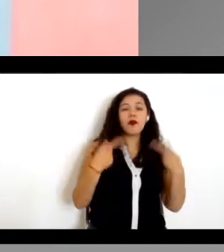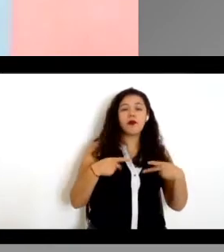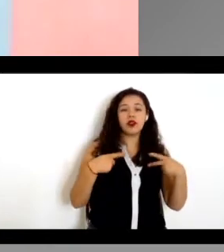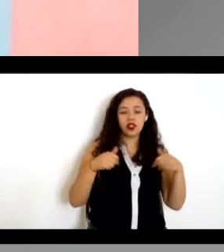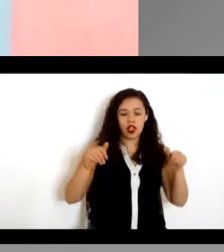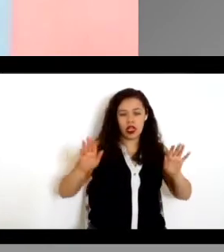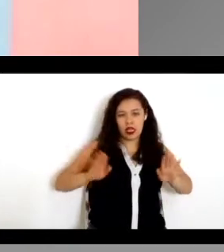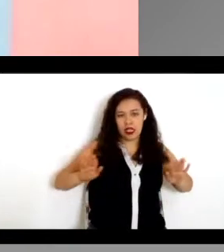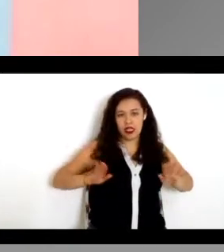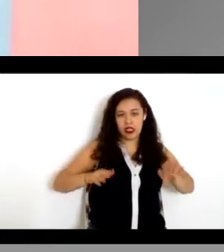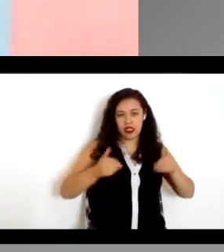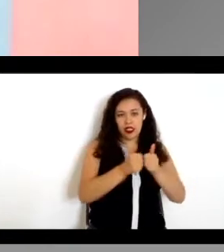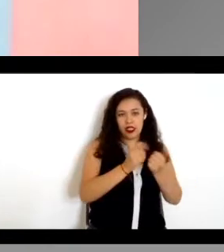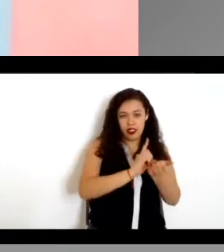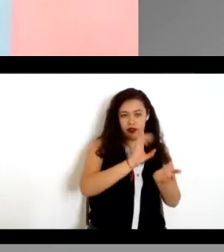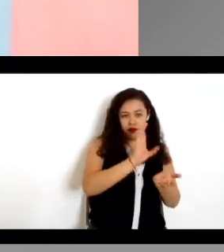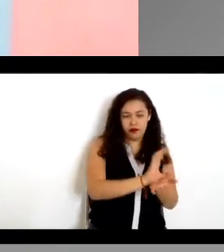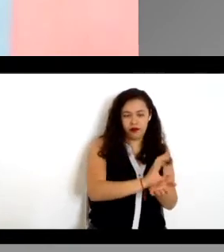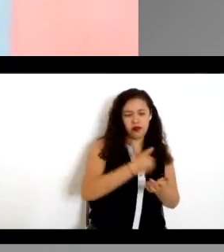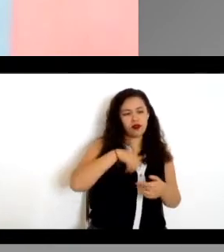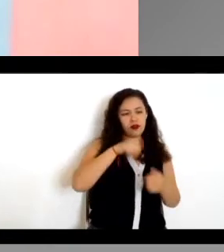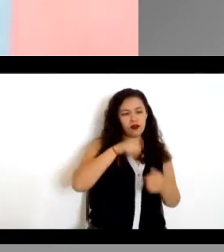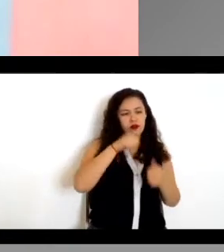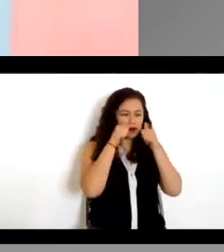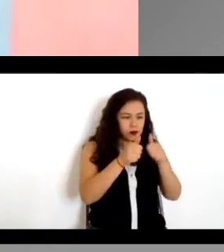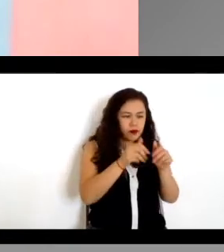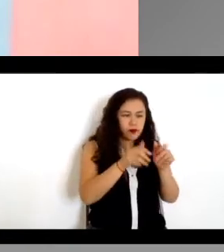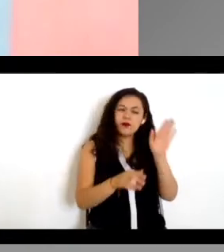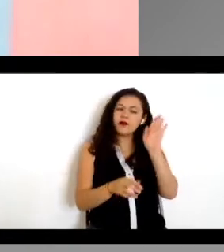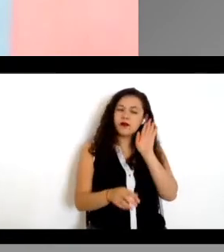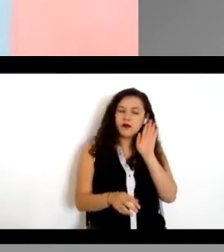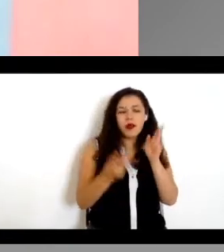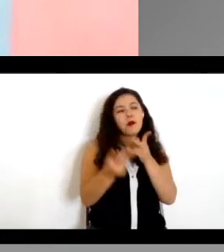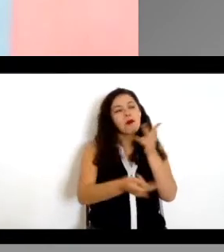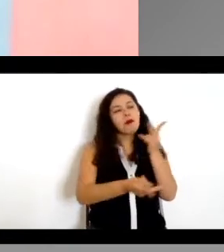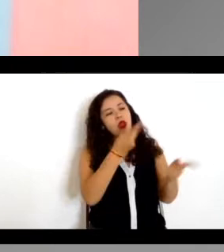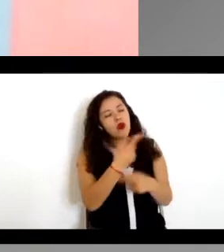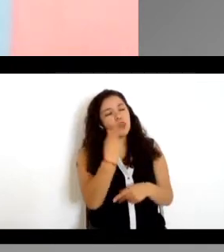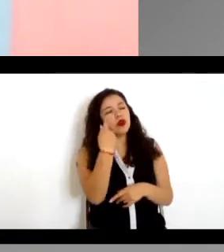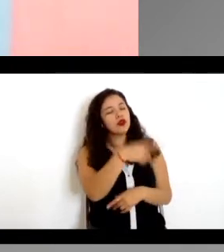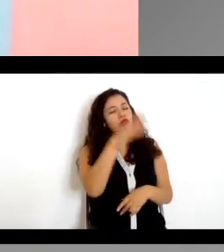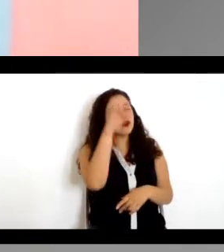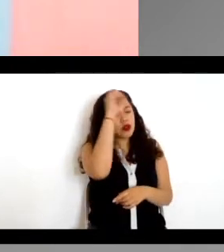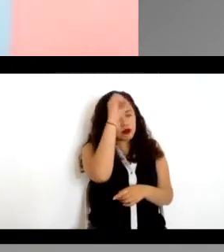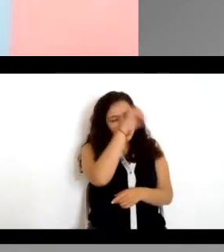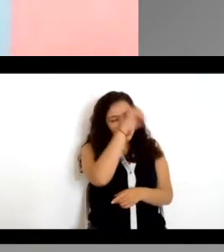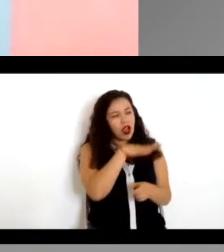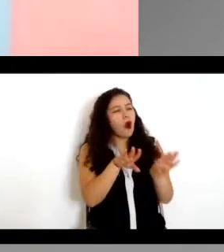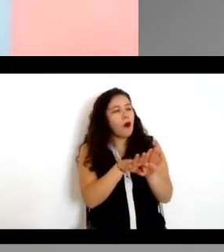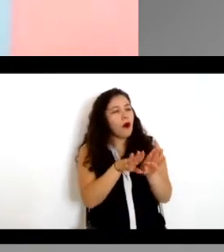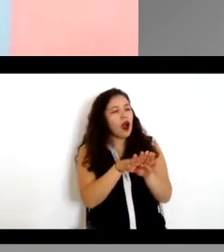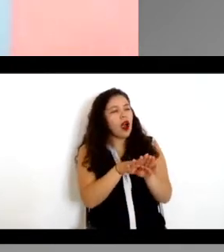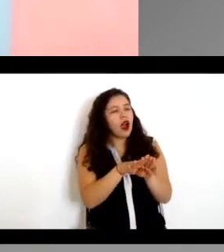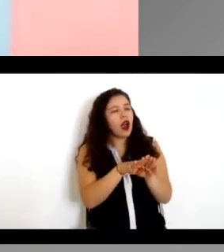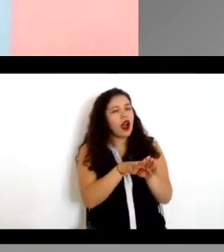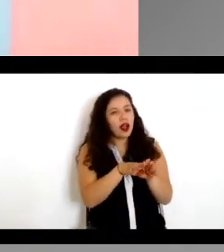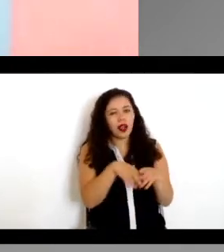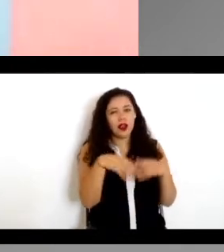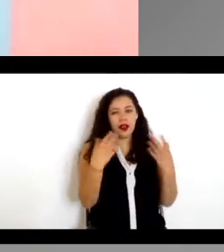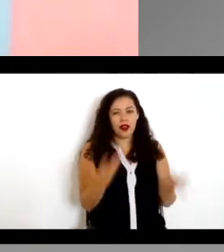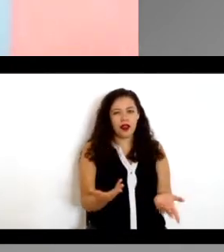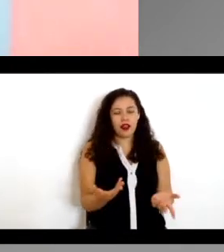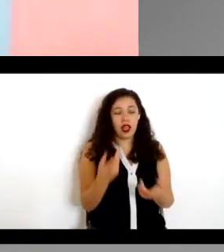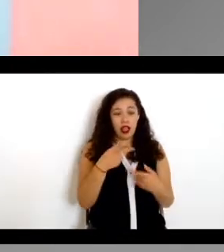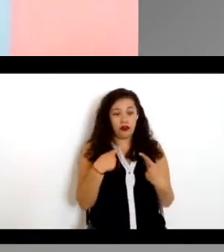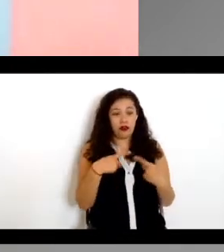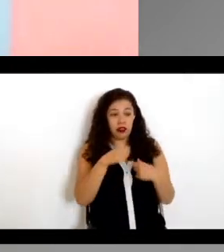discapacidad. Escucharles, consultarles desde la perspectiva de su opinión, no para delegarles la responsabilidad de lo que se lleva a cabo.